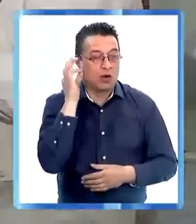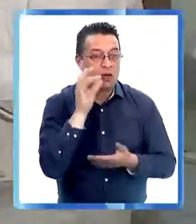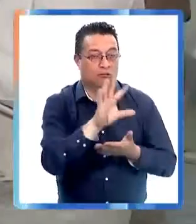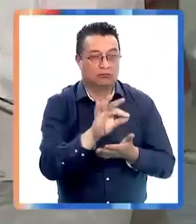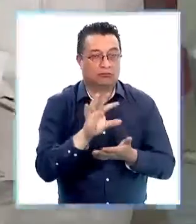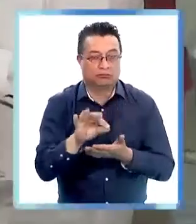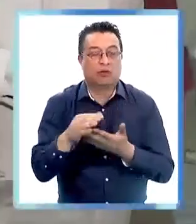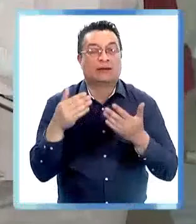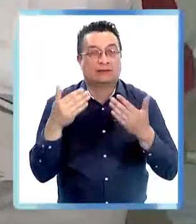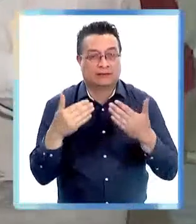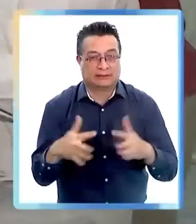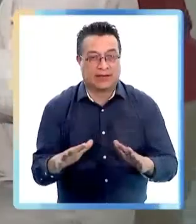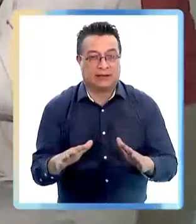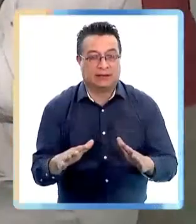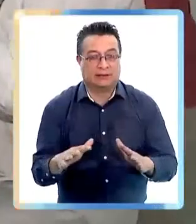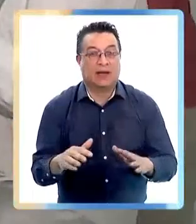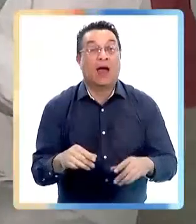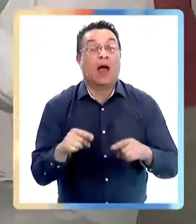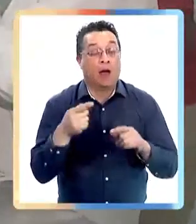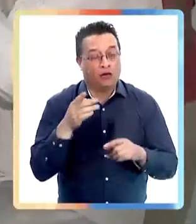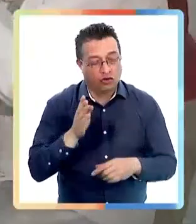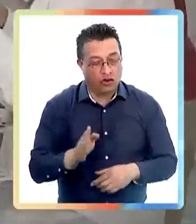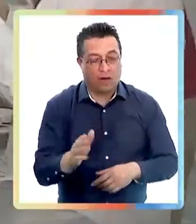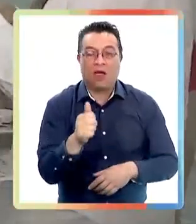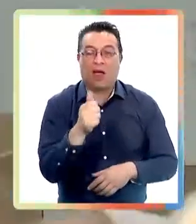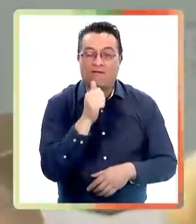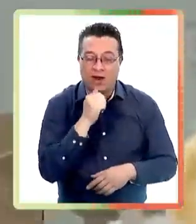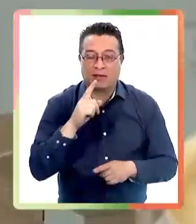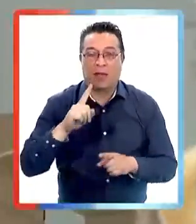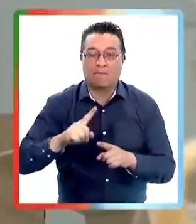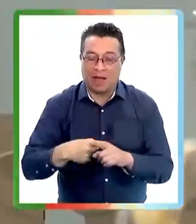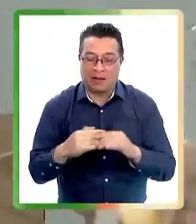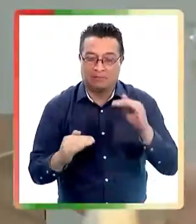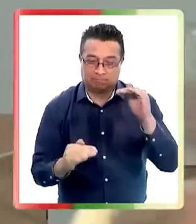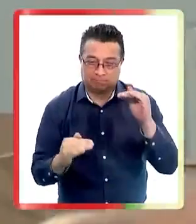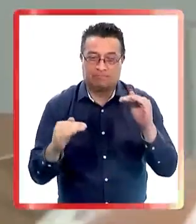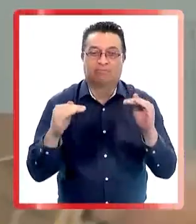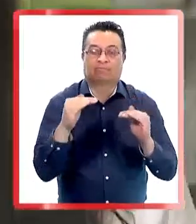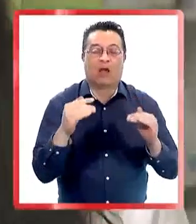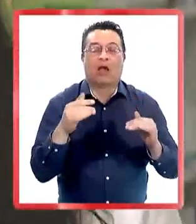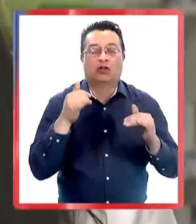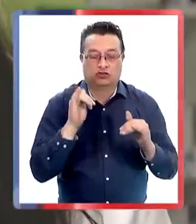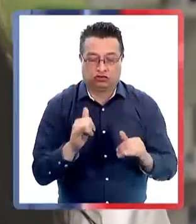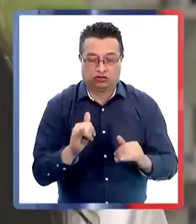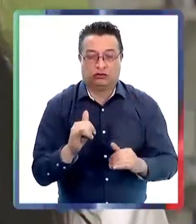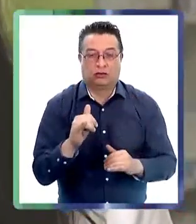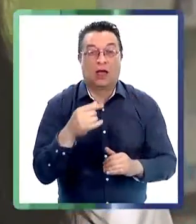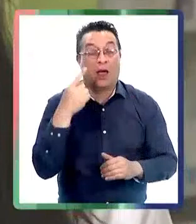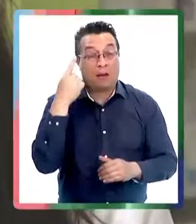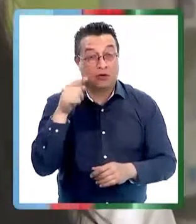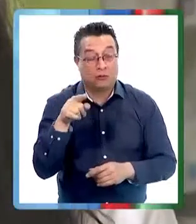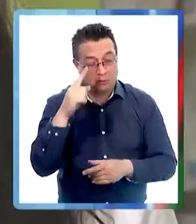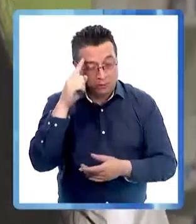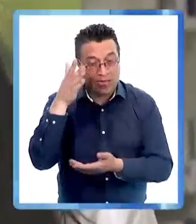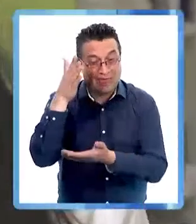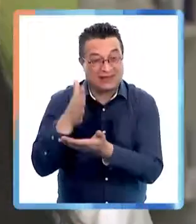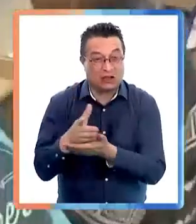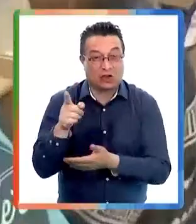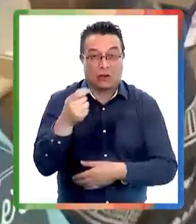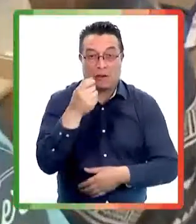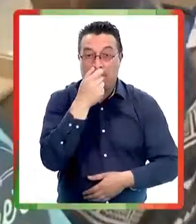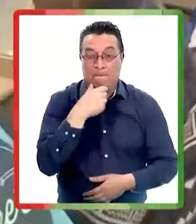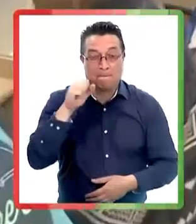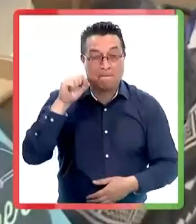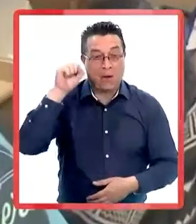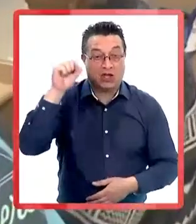el caso de las mujeres. Ahora, todavía tenemos un espacio por recuperar y por eso también dentro de las mismas decisiones que el